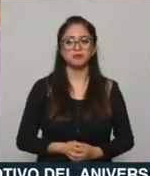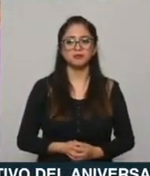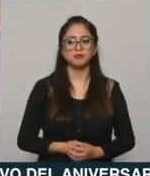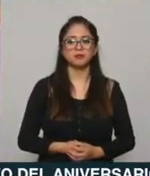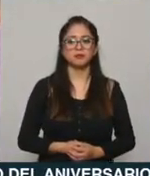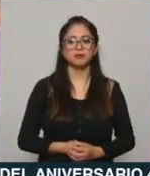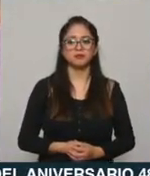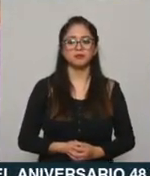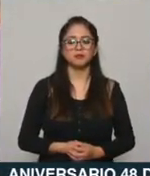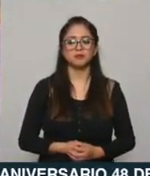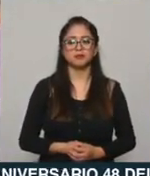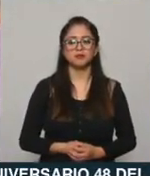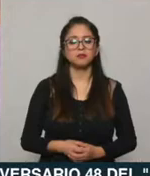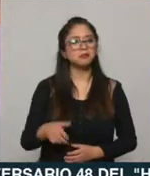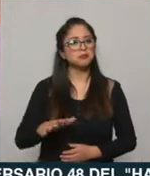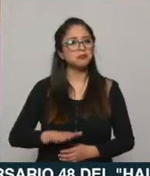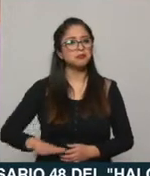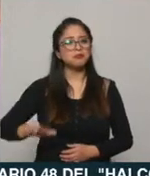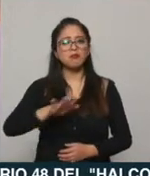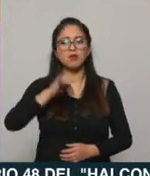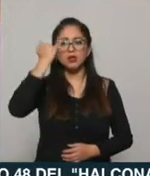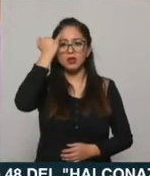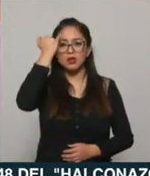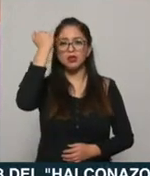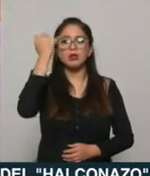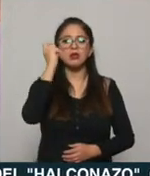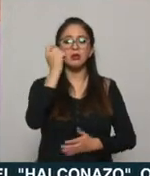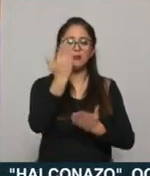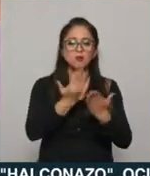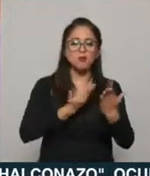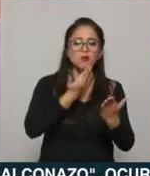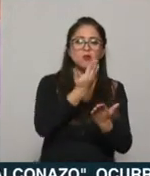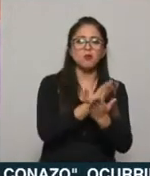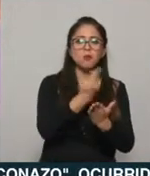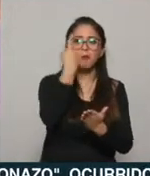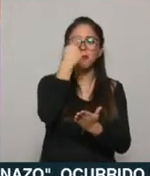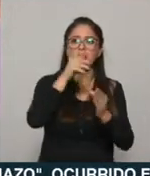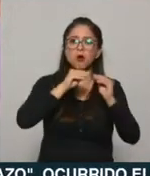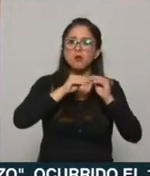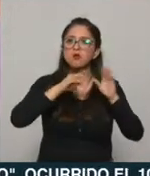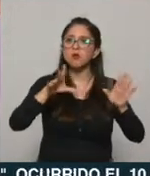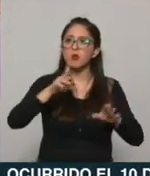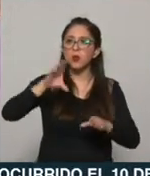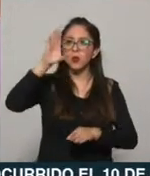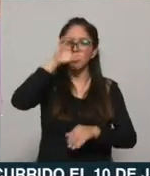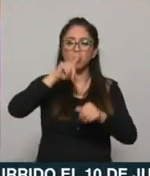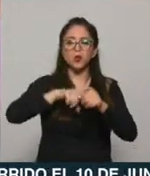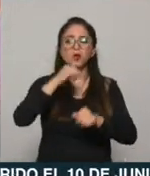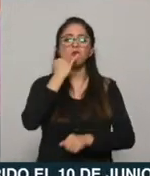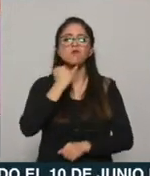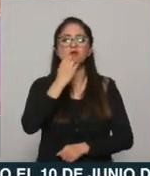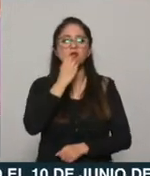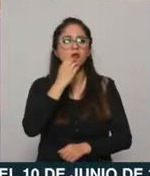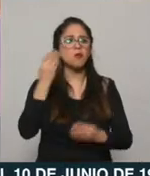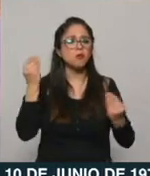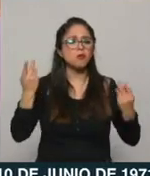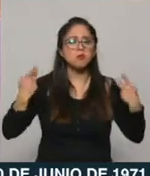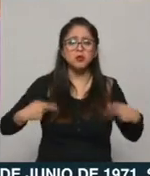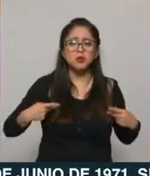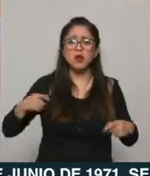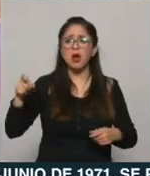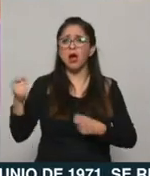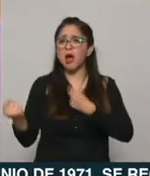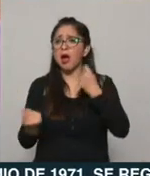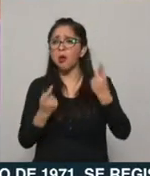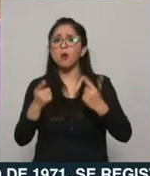fue, vamos a abrirla como un espacio de cultura judía para todo mundo, para que tanto judíos como no judíos,